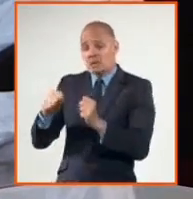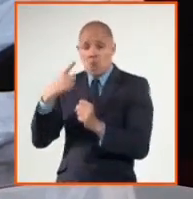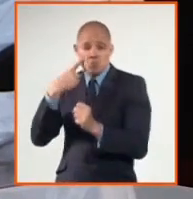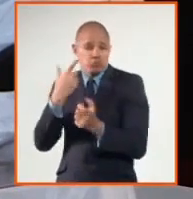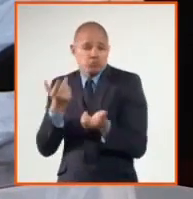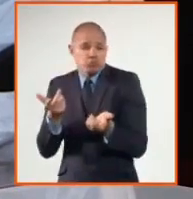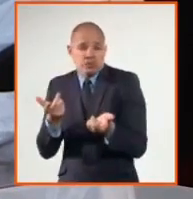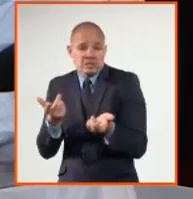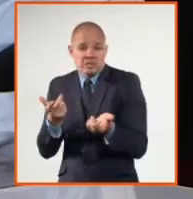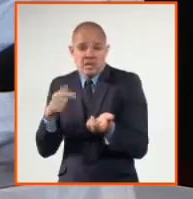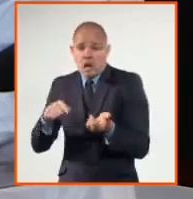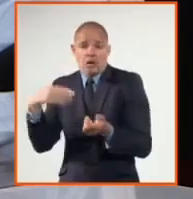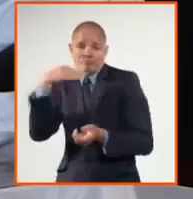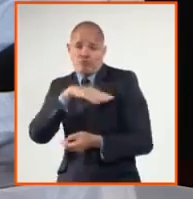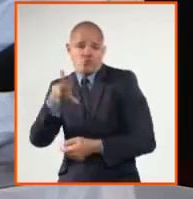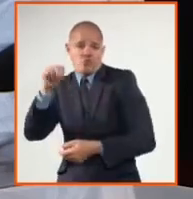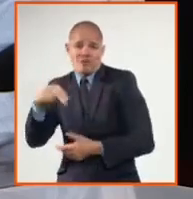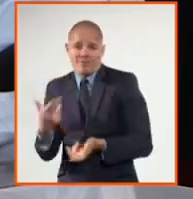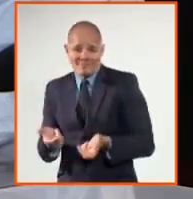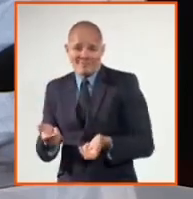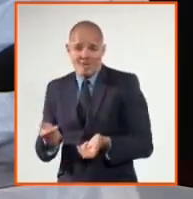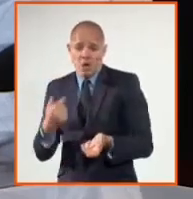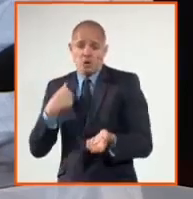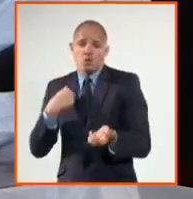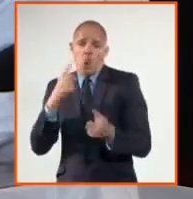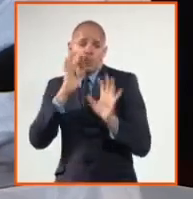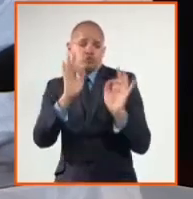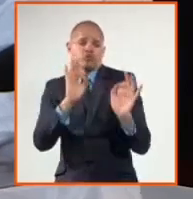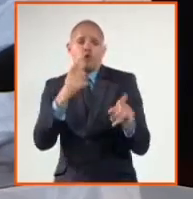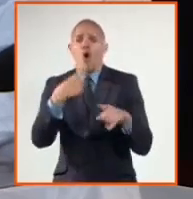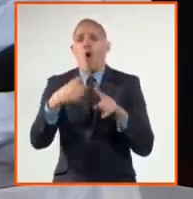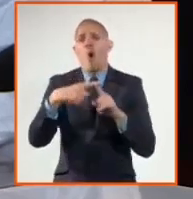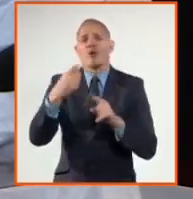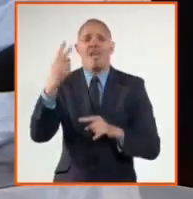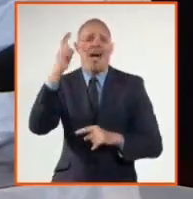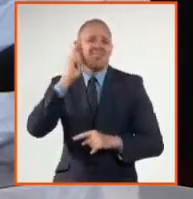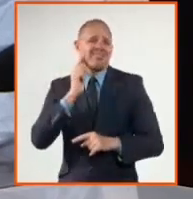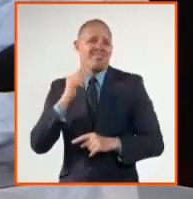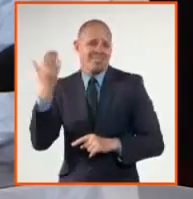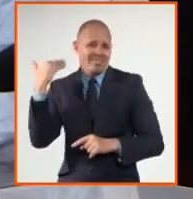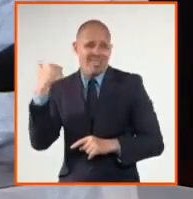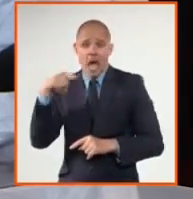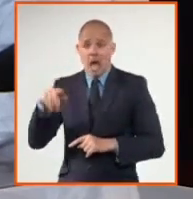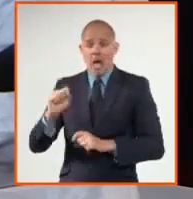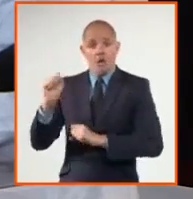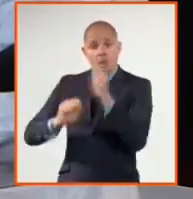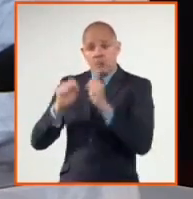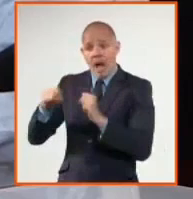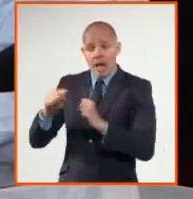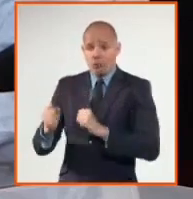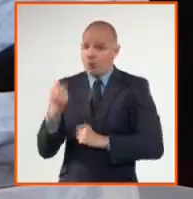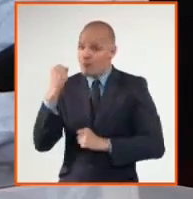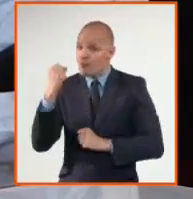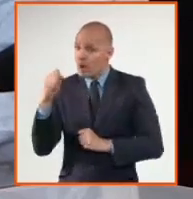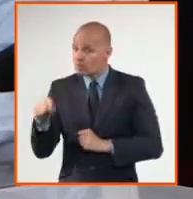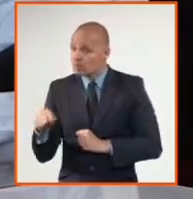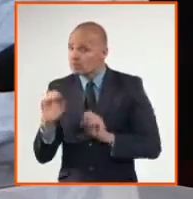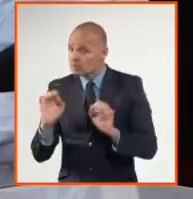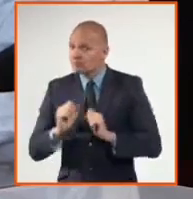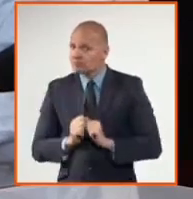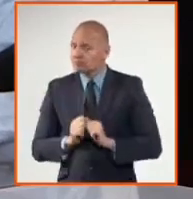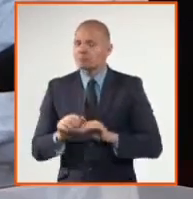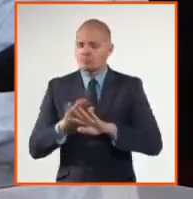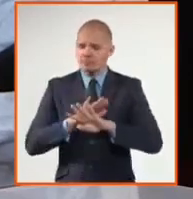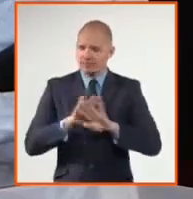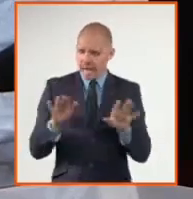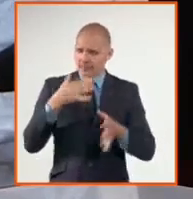son muy delicadas y las cargas con que trabaja son muy muy fuertes esas chumaceras se trajeron aquí a la habana